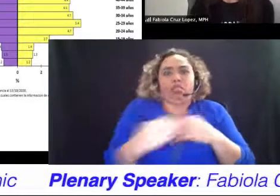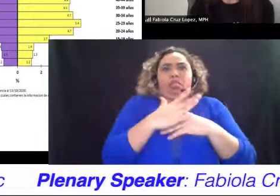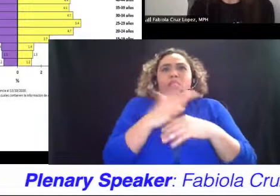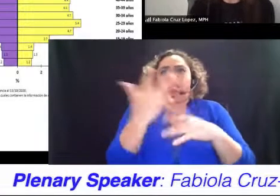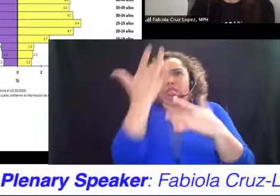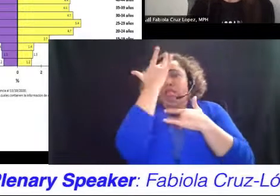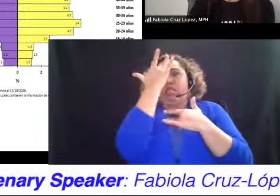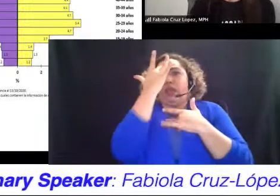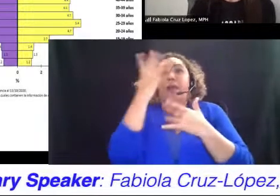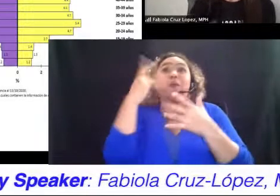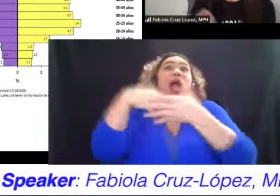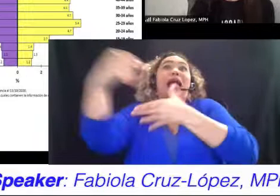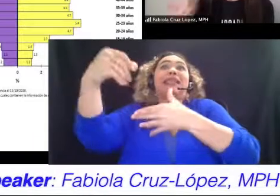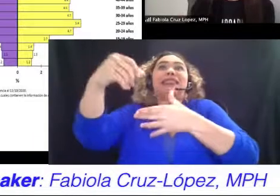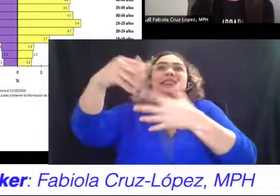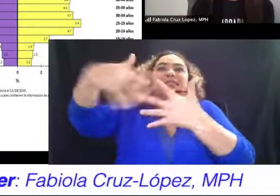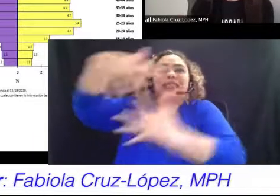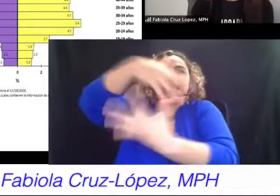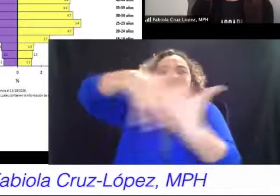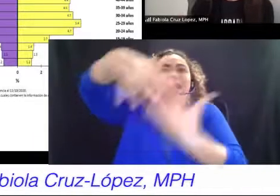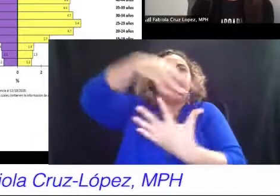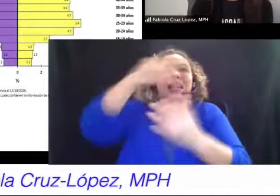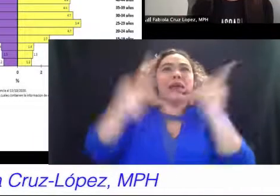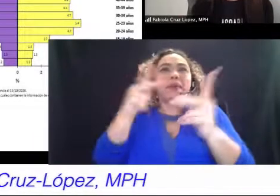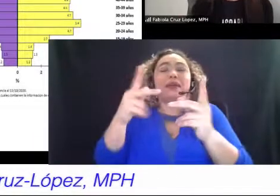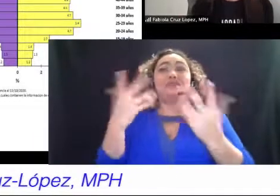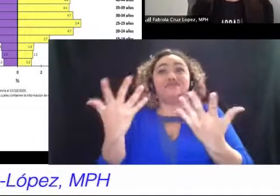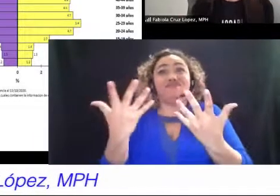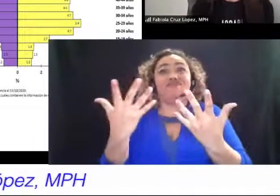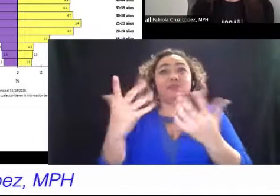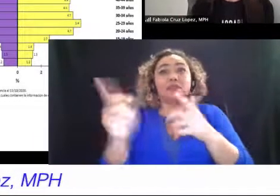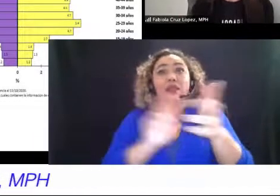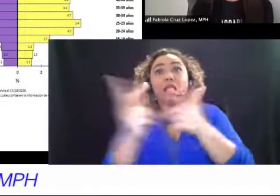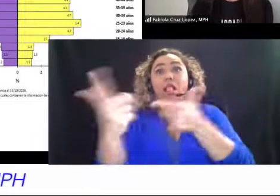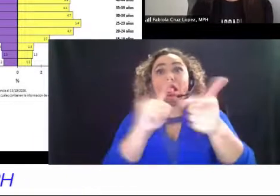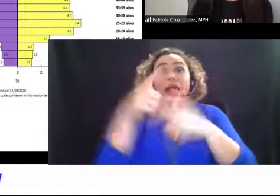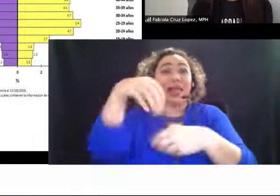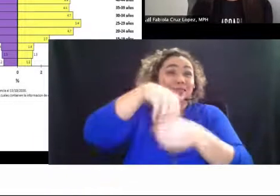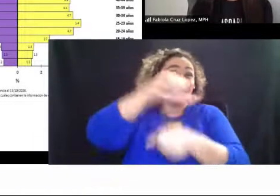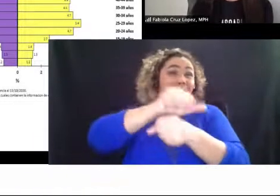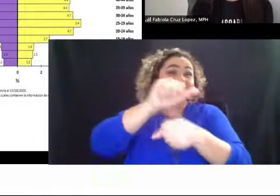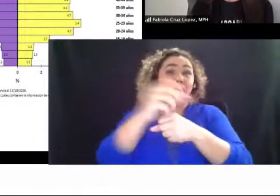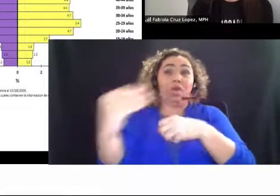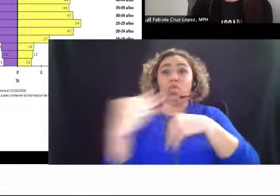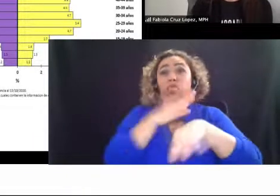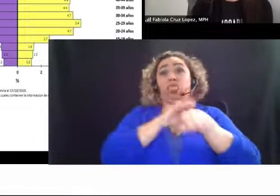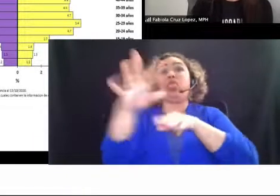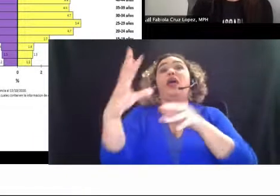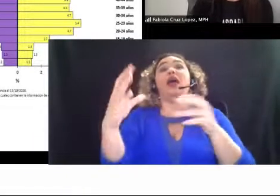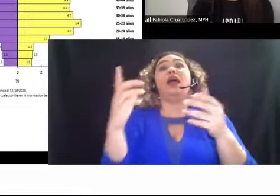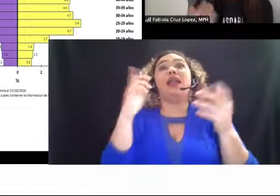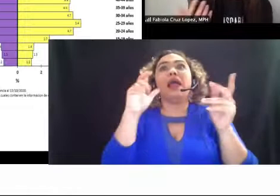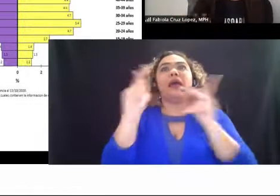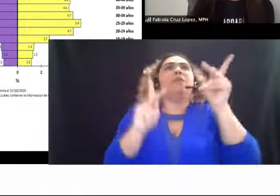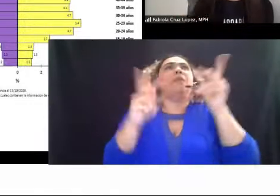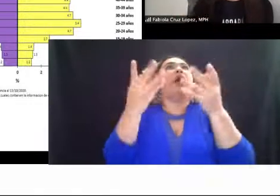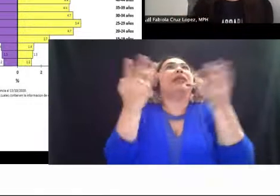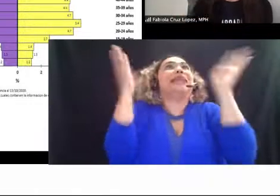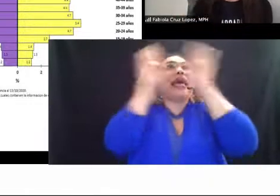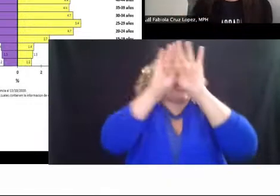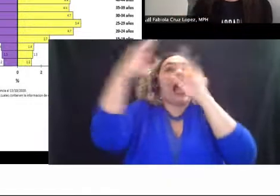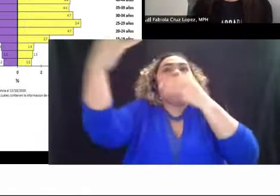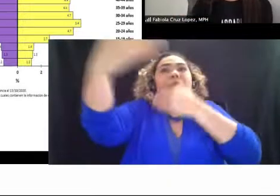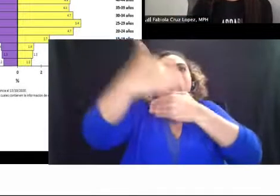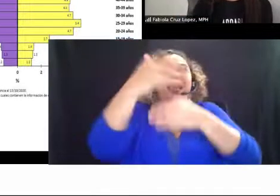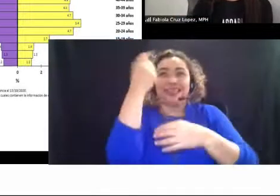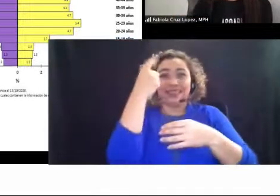más que, porque están en ese constante movimiento en sus lugares de trabajo cerrados, y esto va bastante acorde